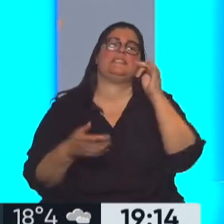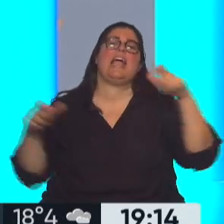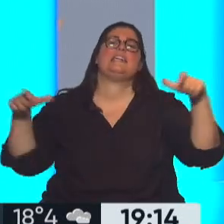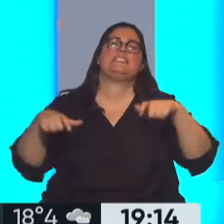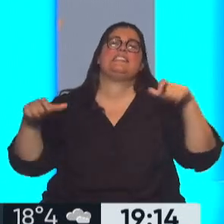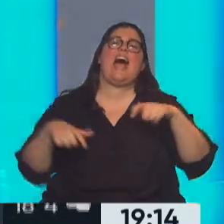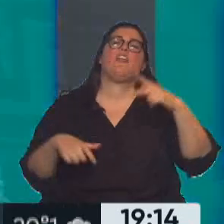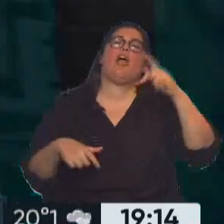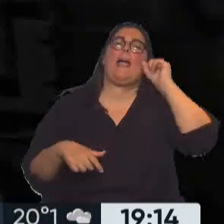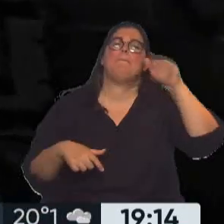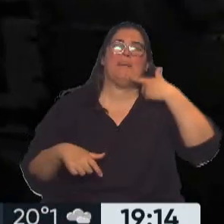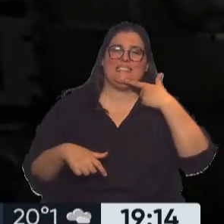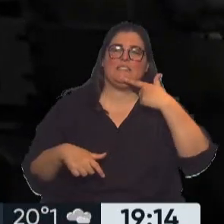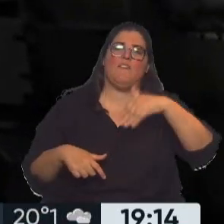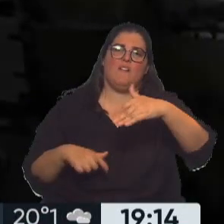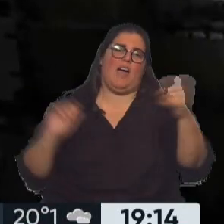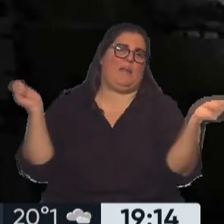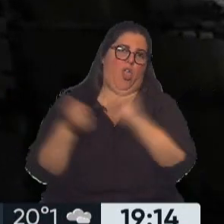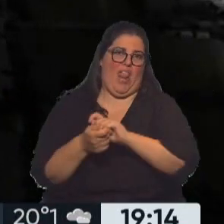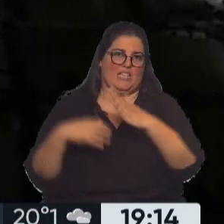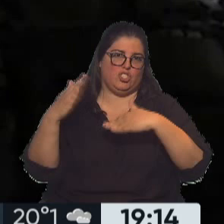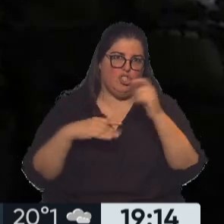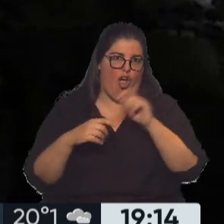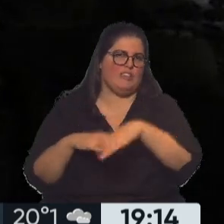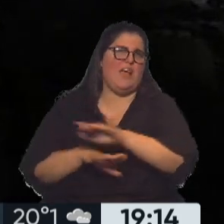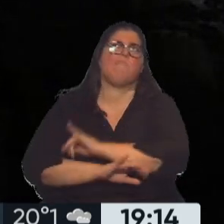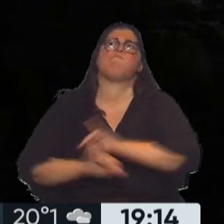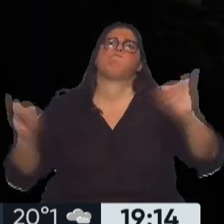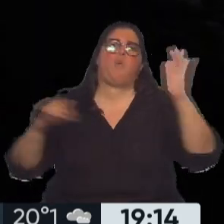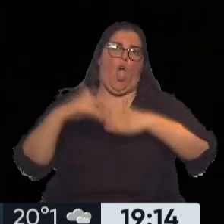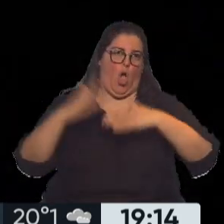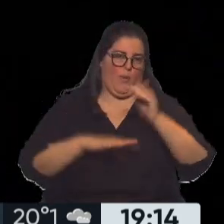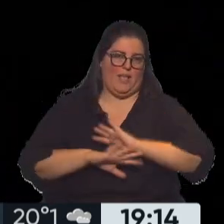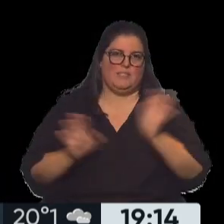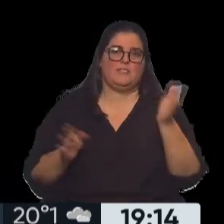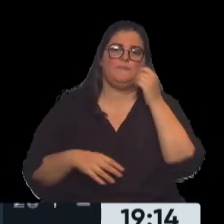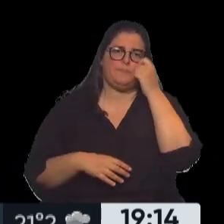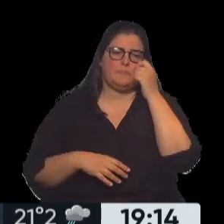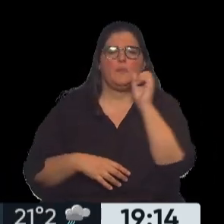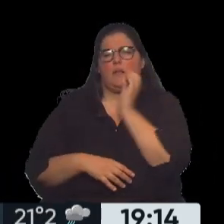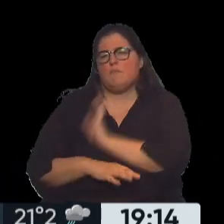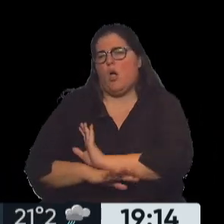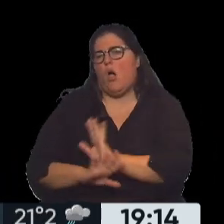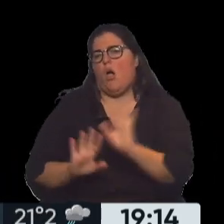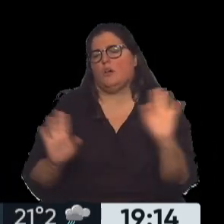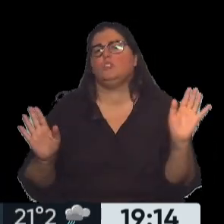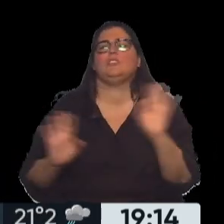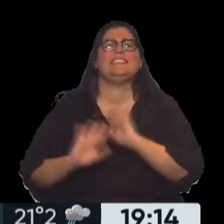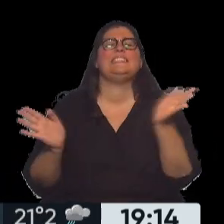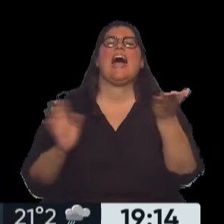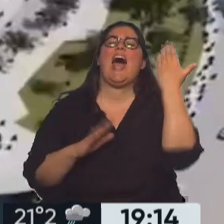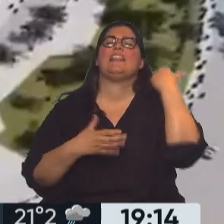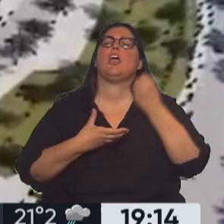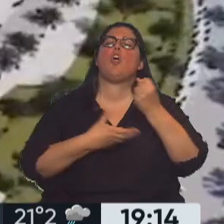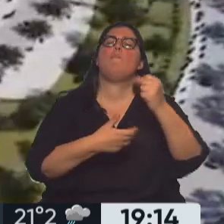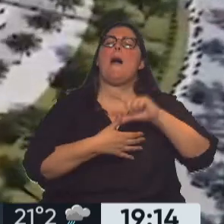el Mario quempes va a ser remodelado se anunciaron las obras Qué lindo es unadi que se remodeló para la copa América